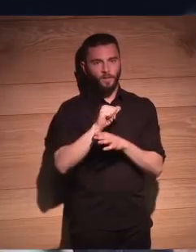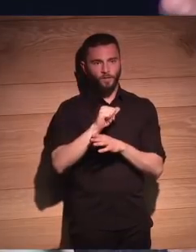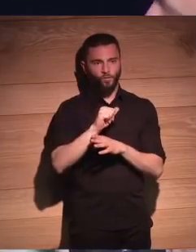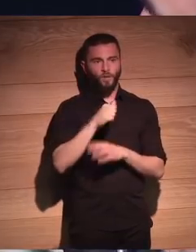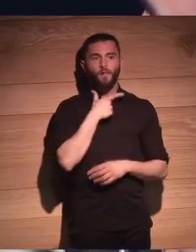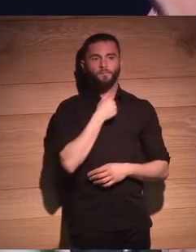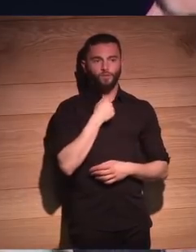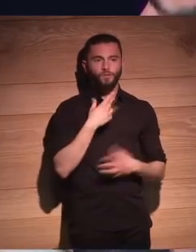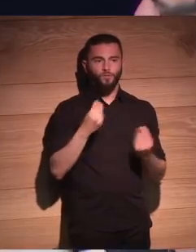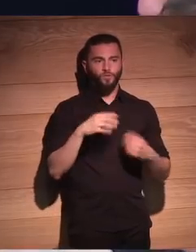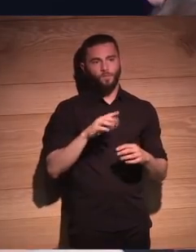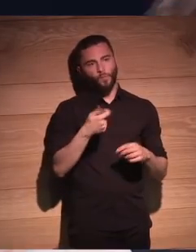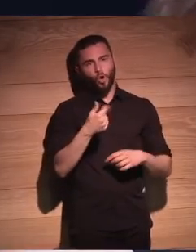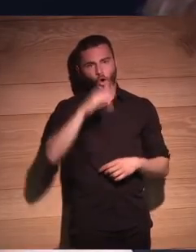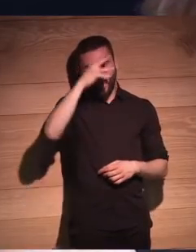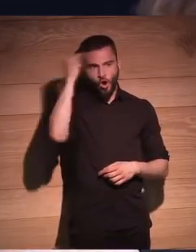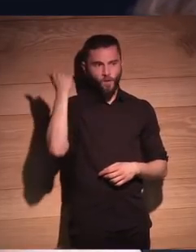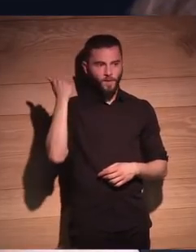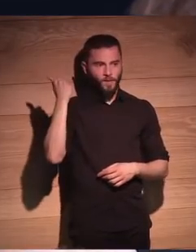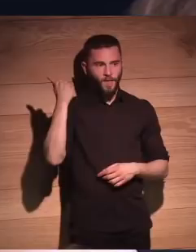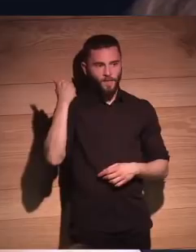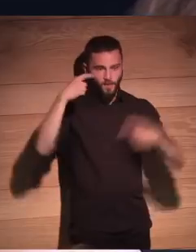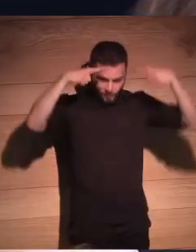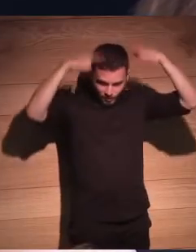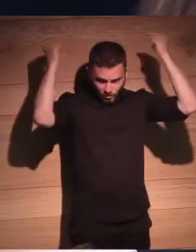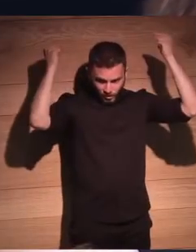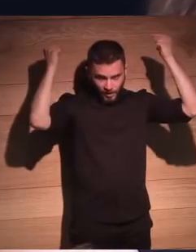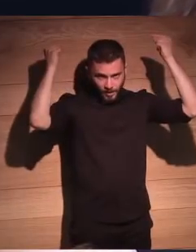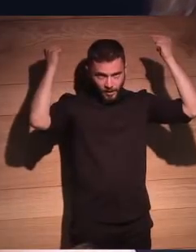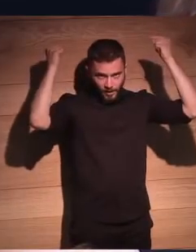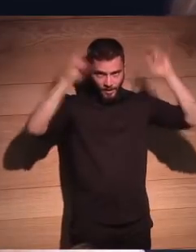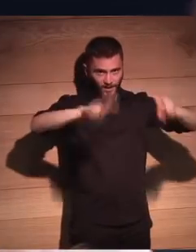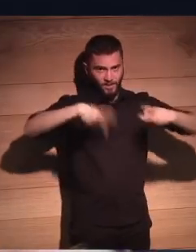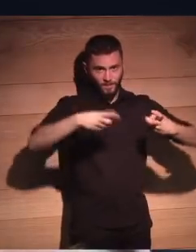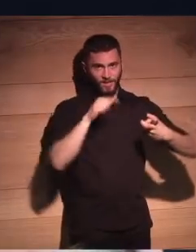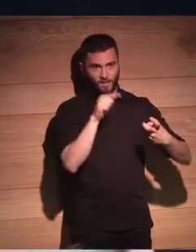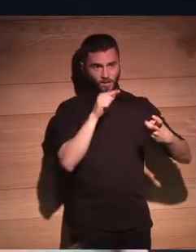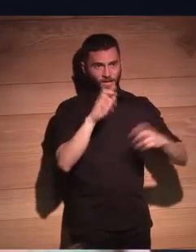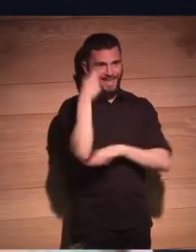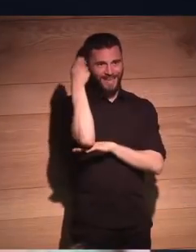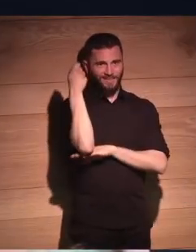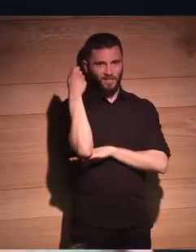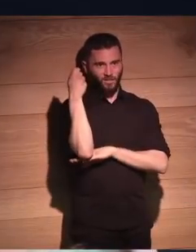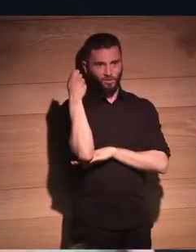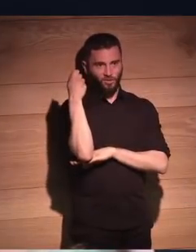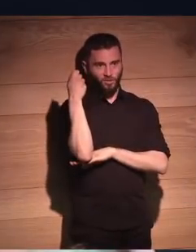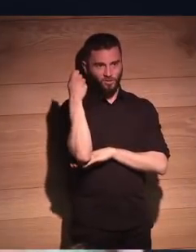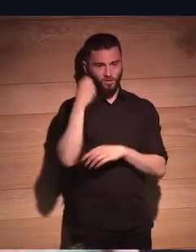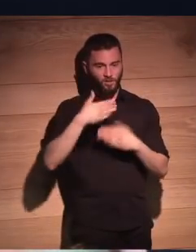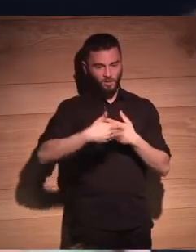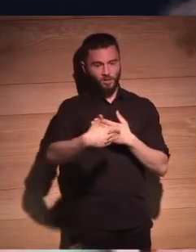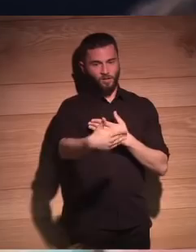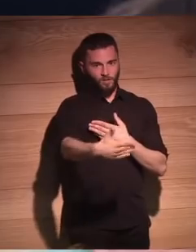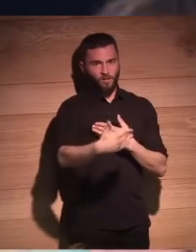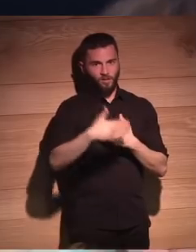olvidada, pero ahí Batman tuvo el personaje reinventado un poquillo de Batman ahí, tuvo tanto éxito que tuvo una secuela para